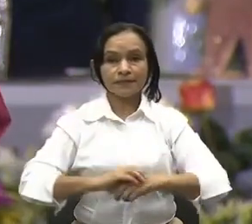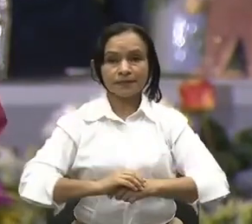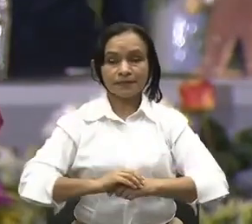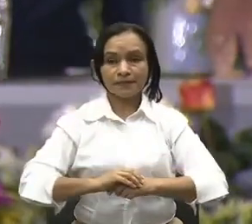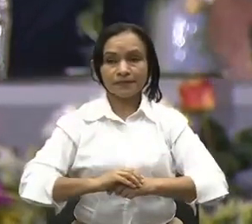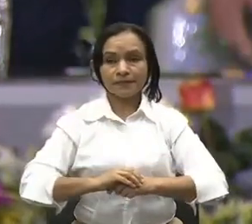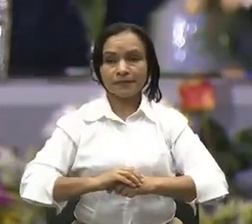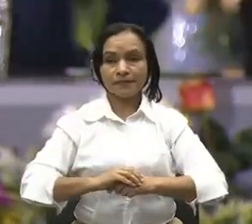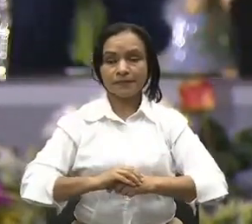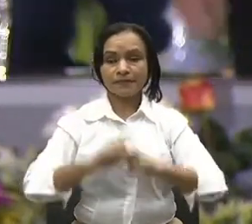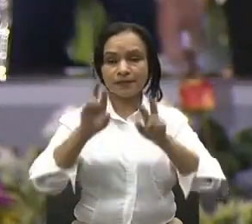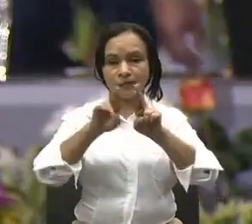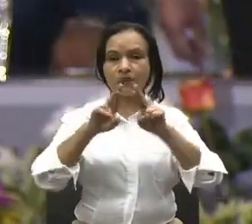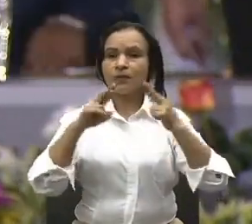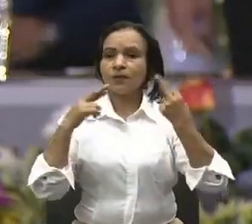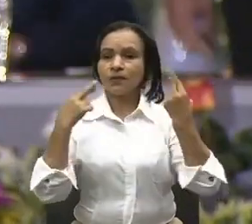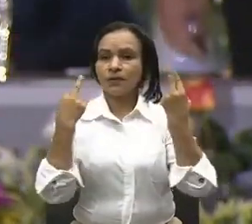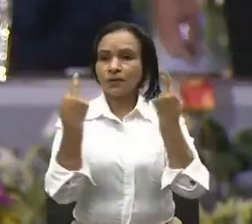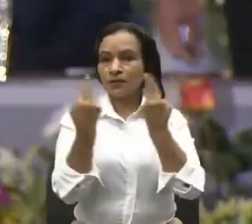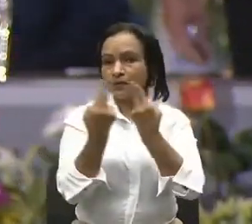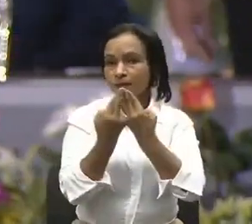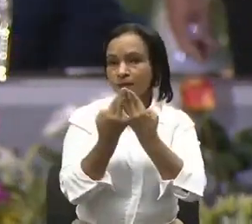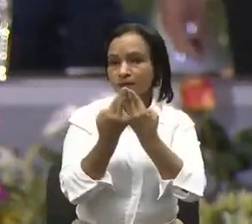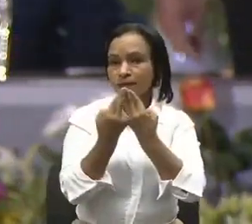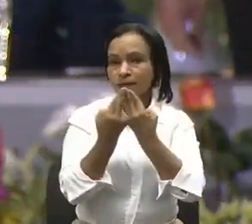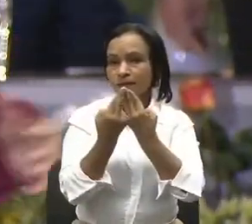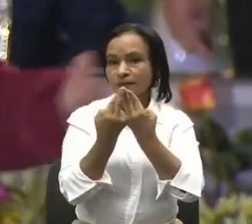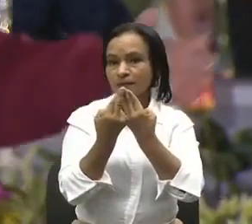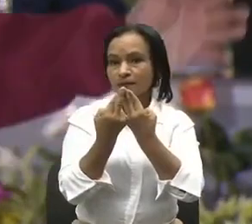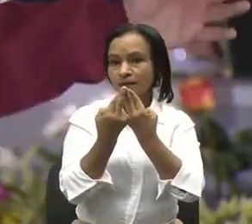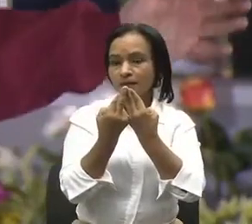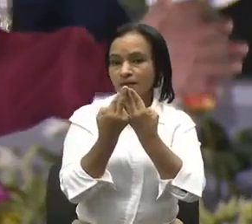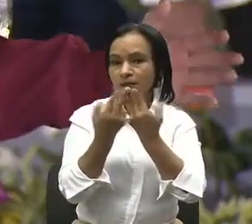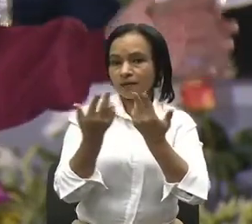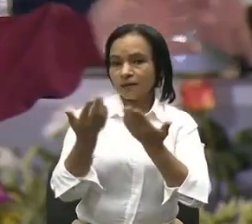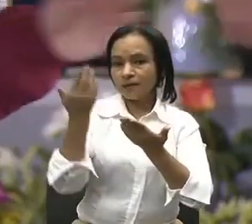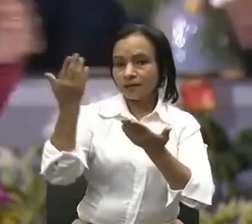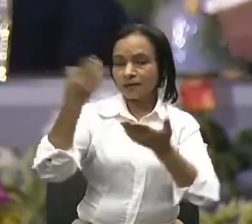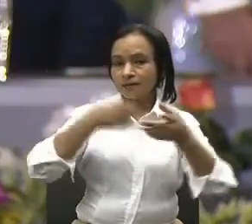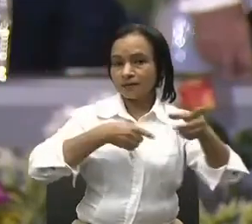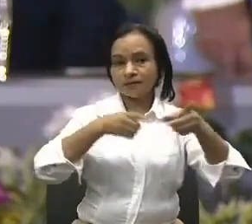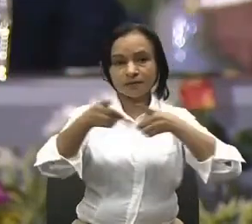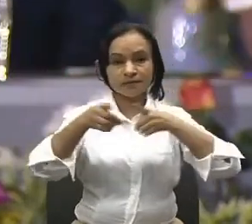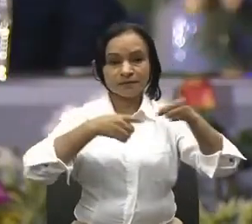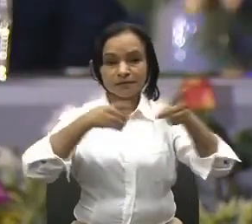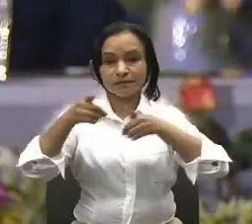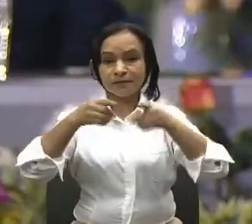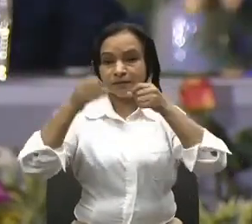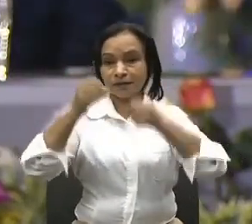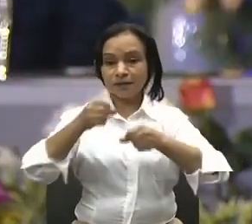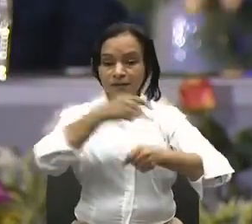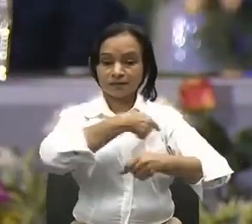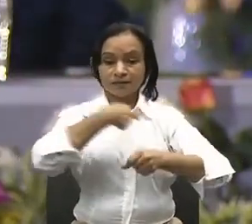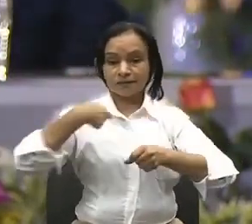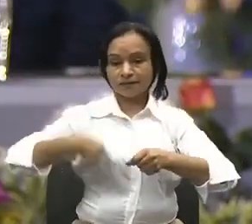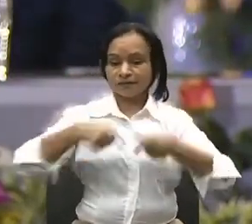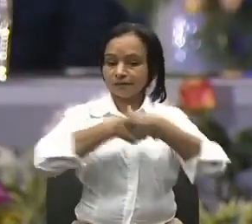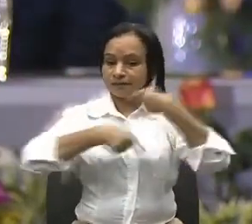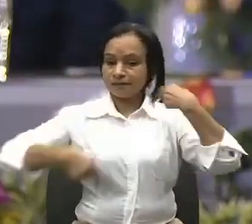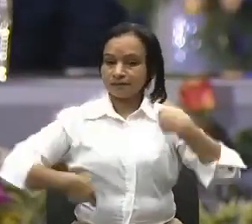en una reunión histórica, donde hemos contado con el delegado del presidente de China,